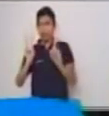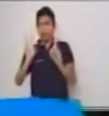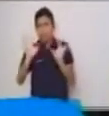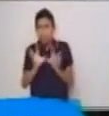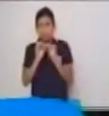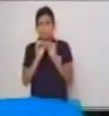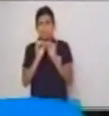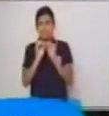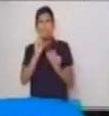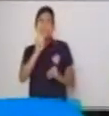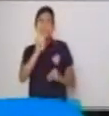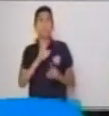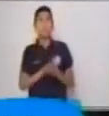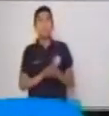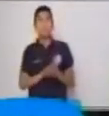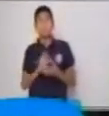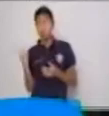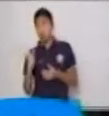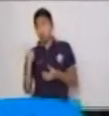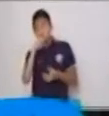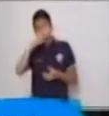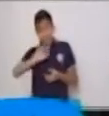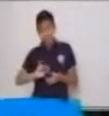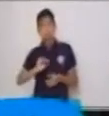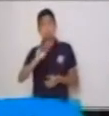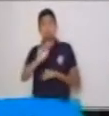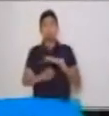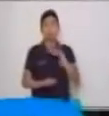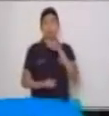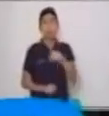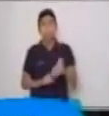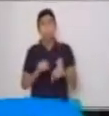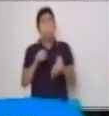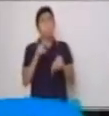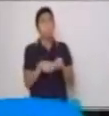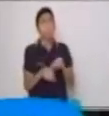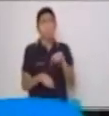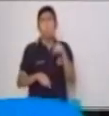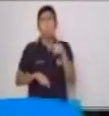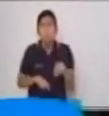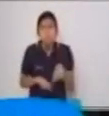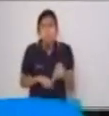Luego siguieron caminando y caminando y observaron